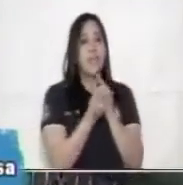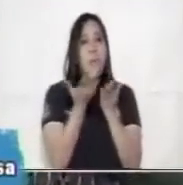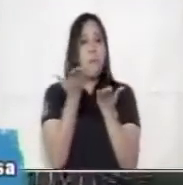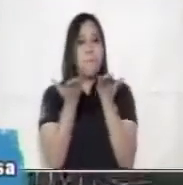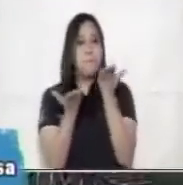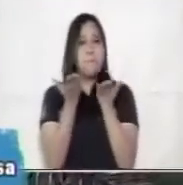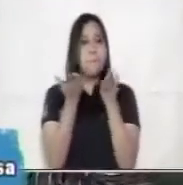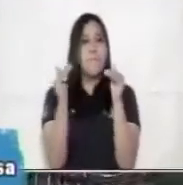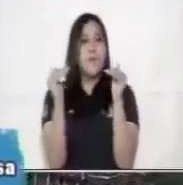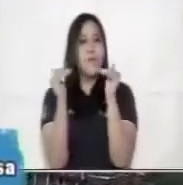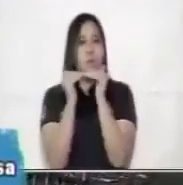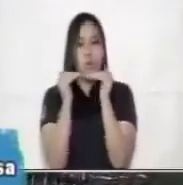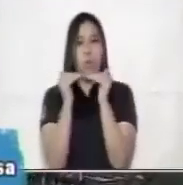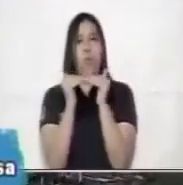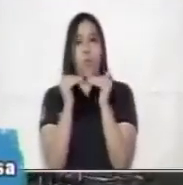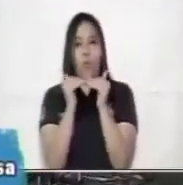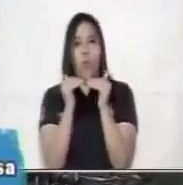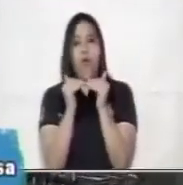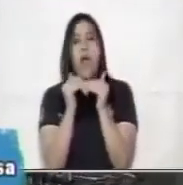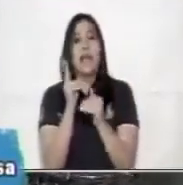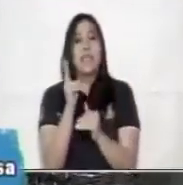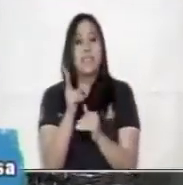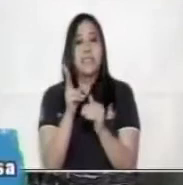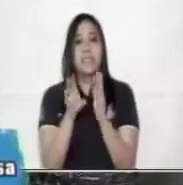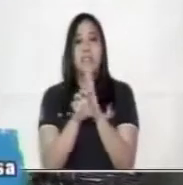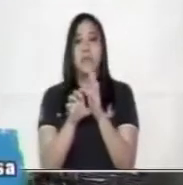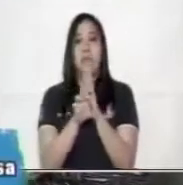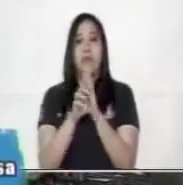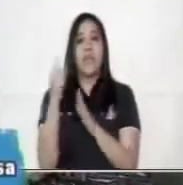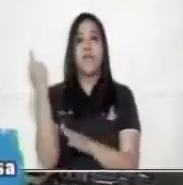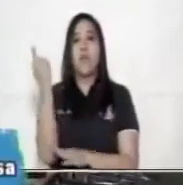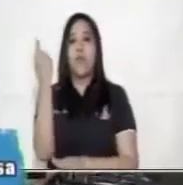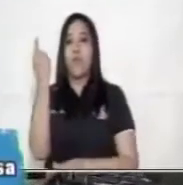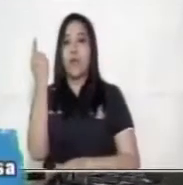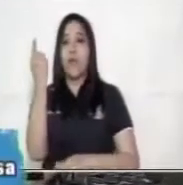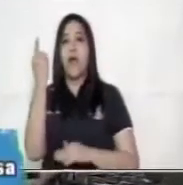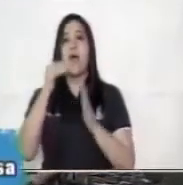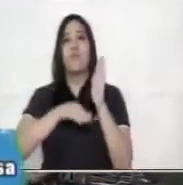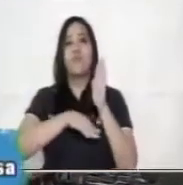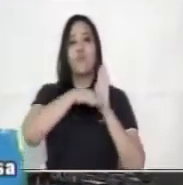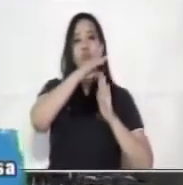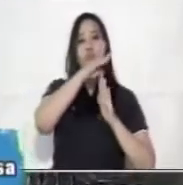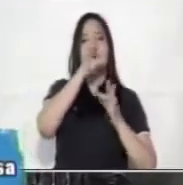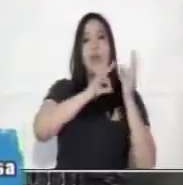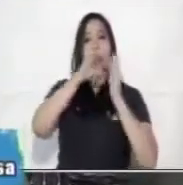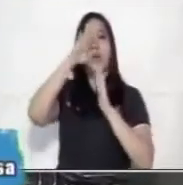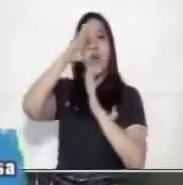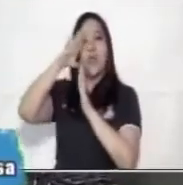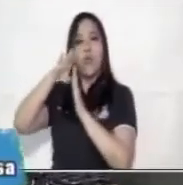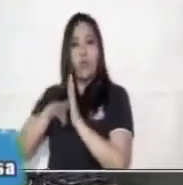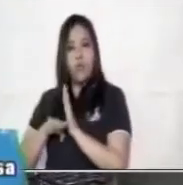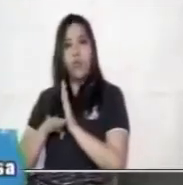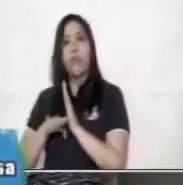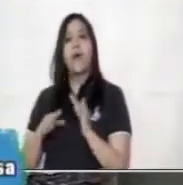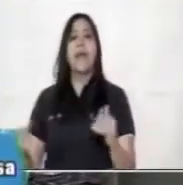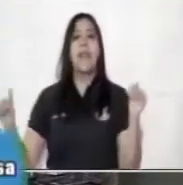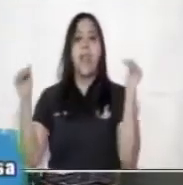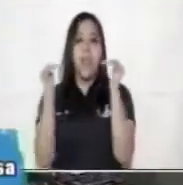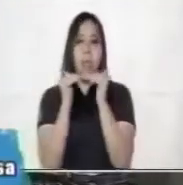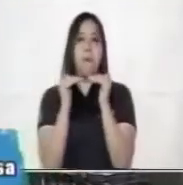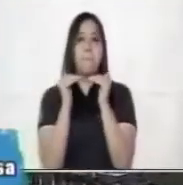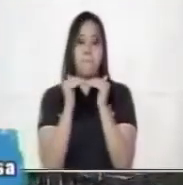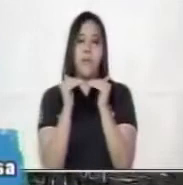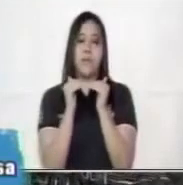proporcionales si al aumentar una disminuye la otra en la misma proporción.